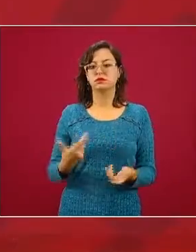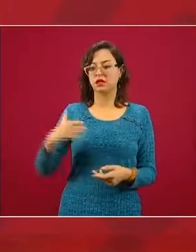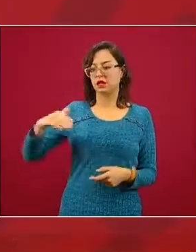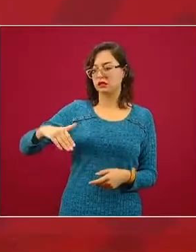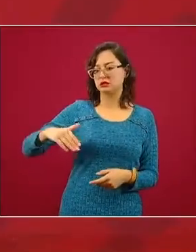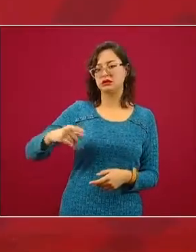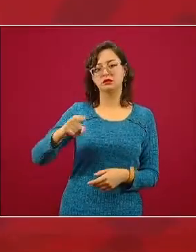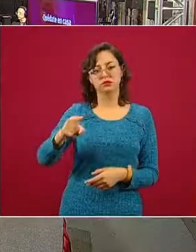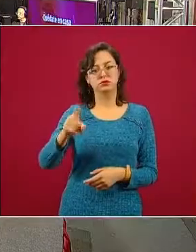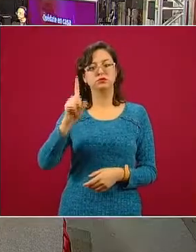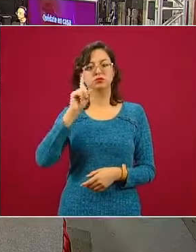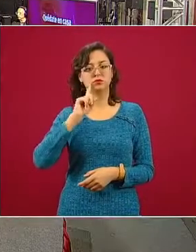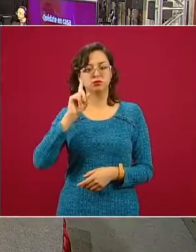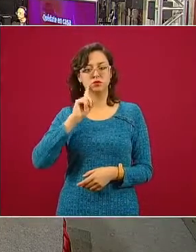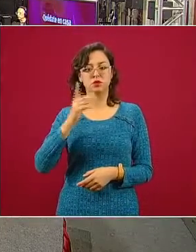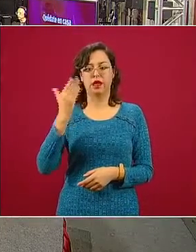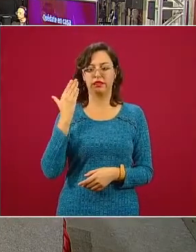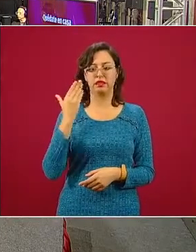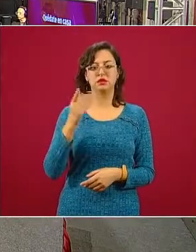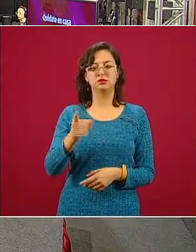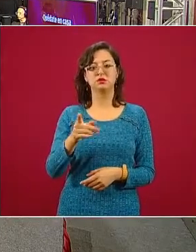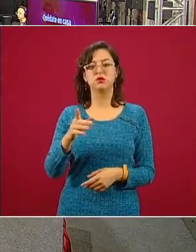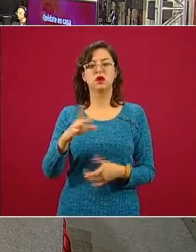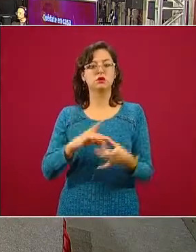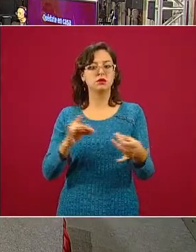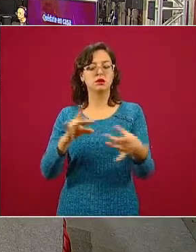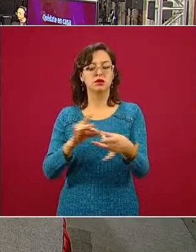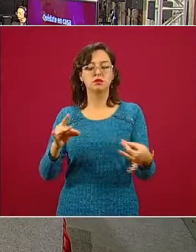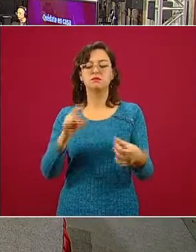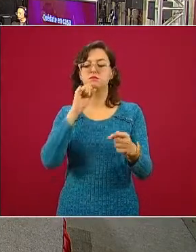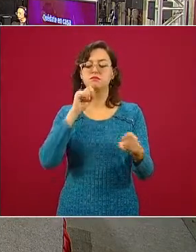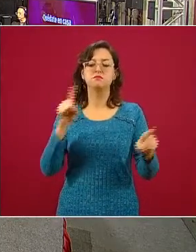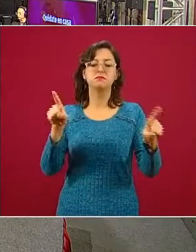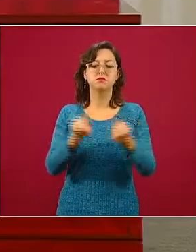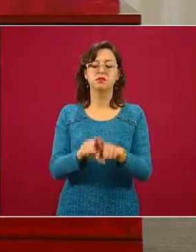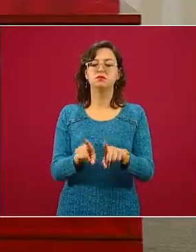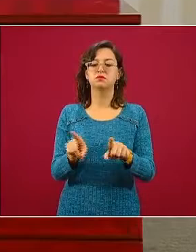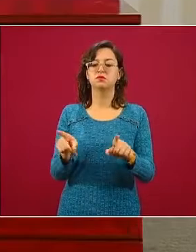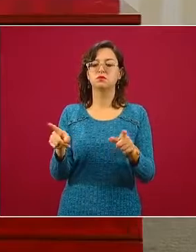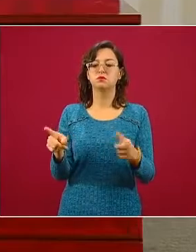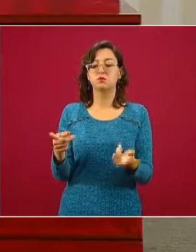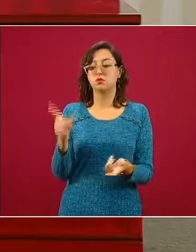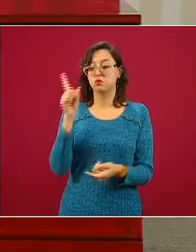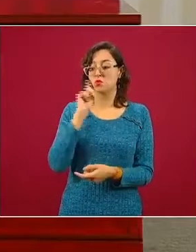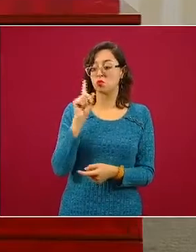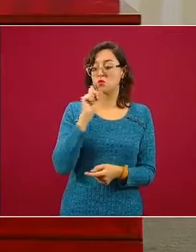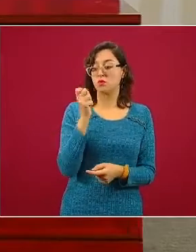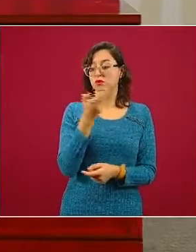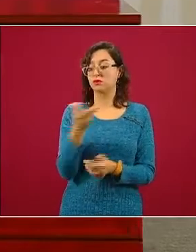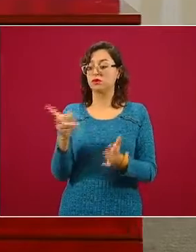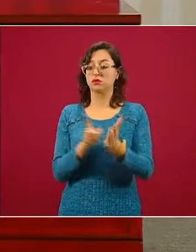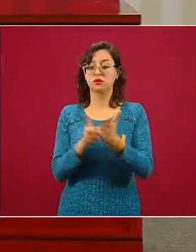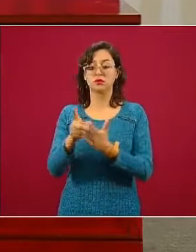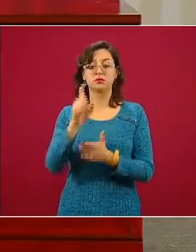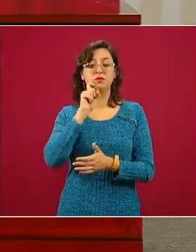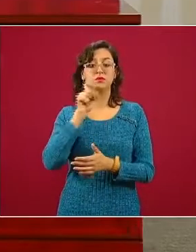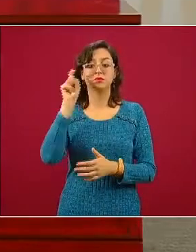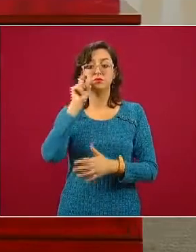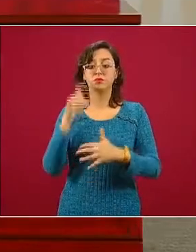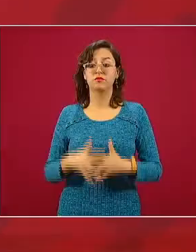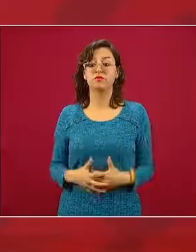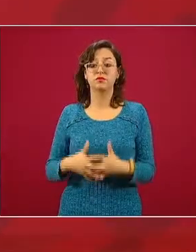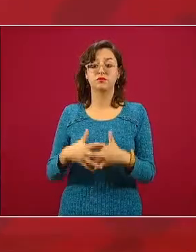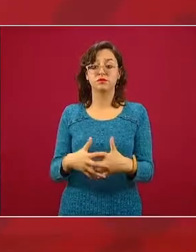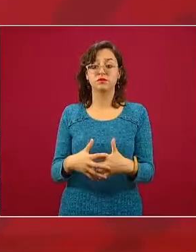unos días precisamente, también los derechos sexuales y reproductivos de las mujeres, y tenemos una